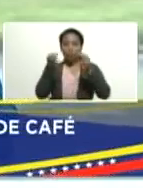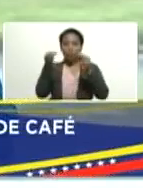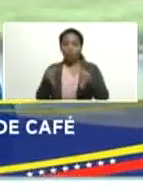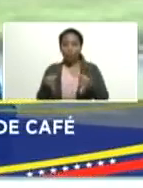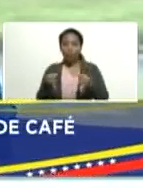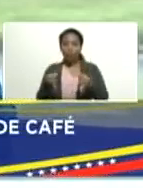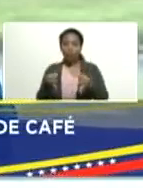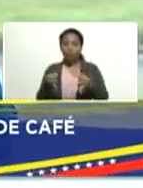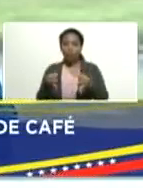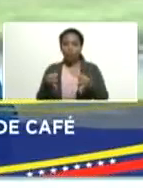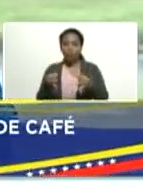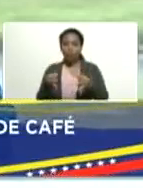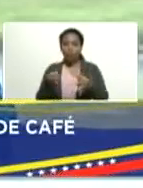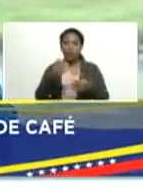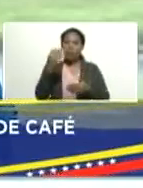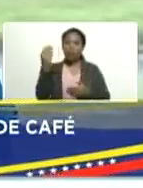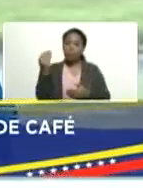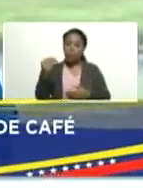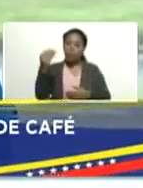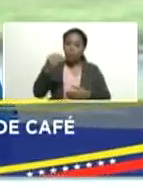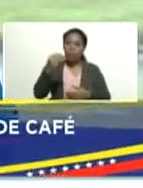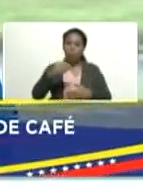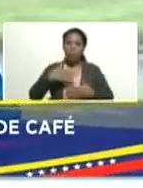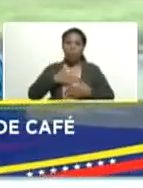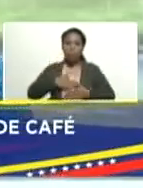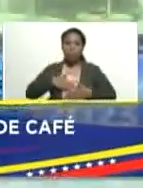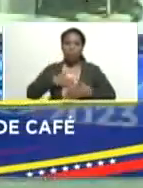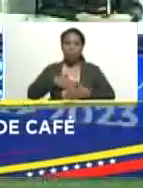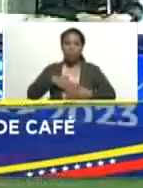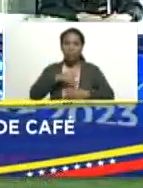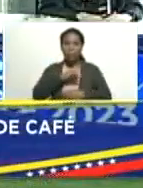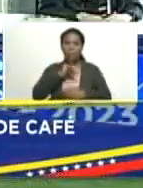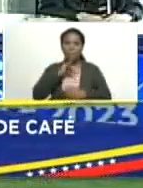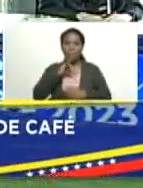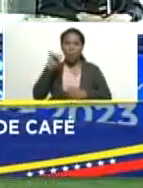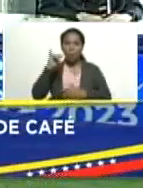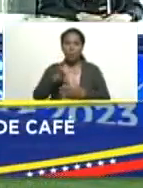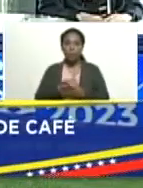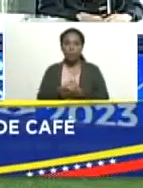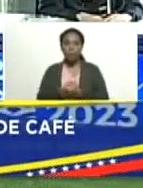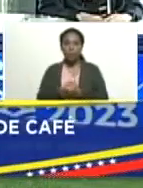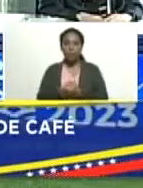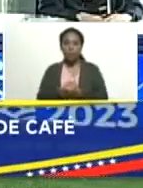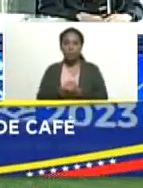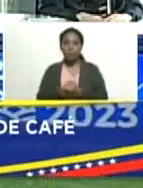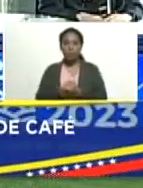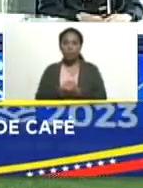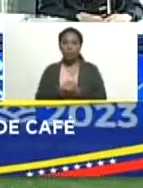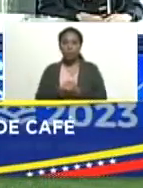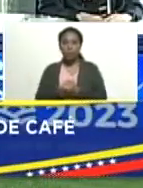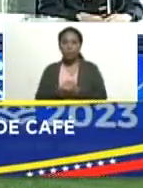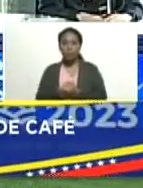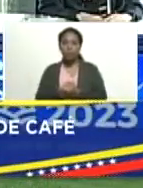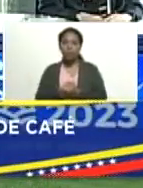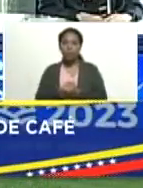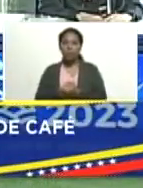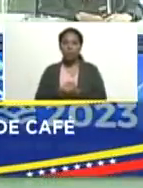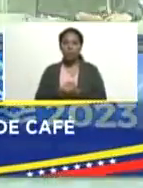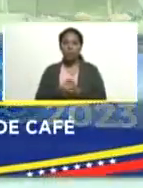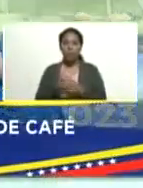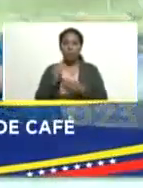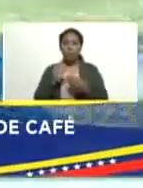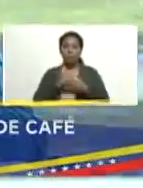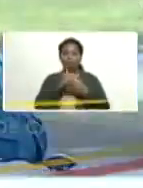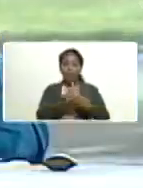cada vez satisfacer la demanda, abastecer el mercado nacional como lo tenemos abastecido a